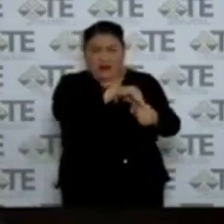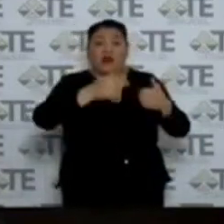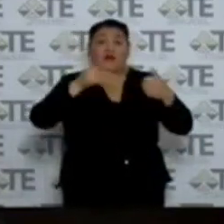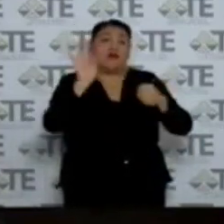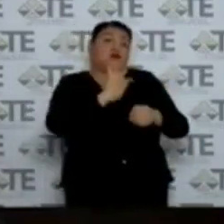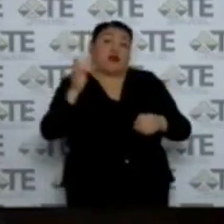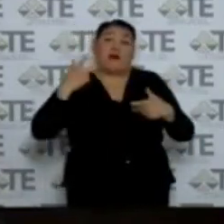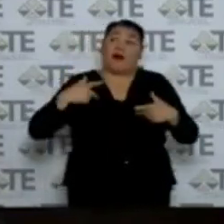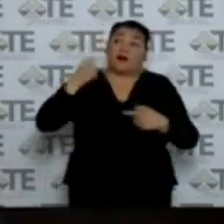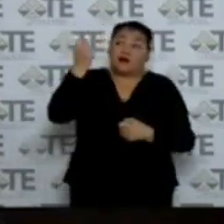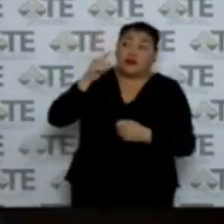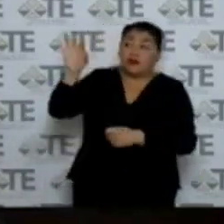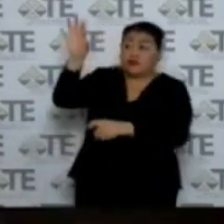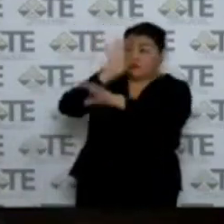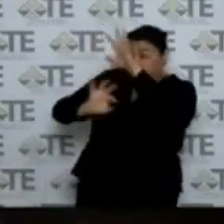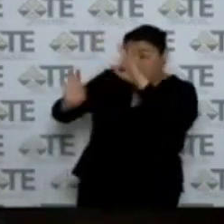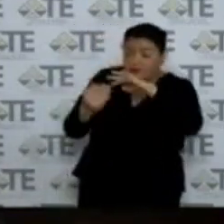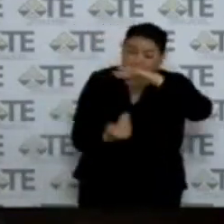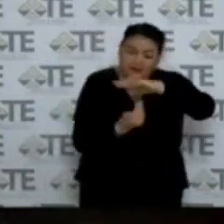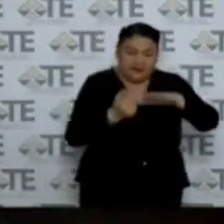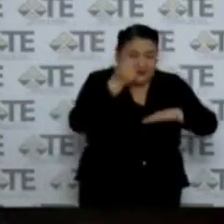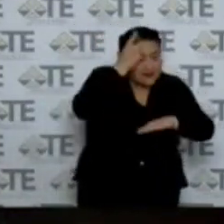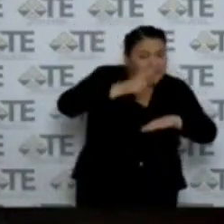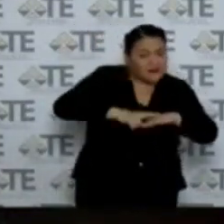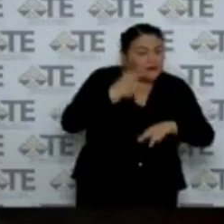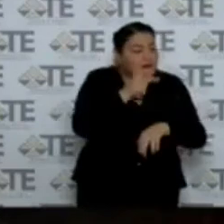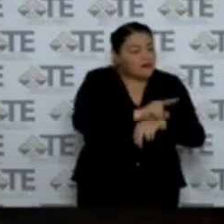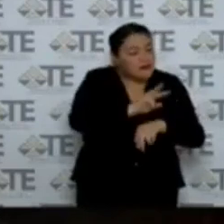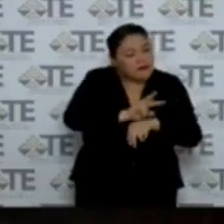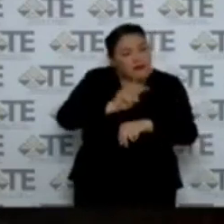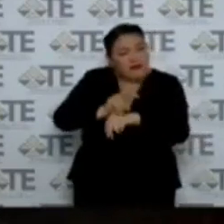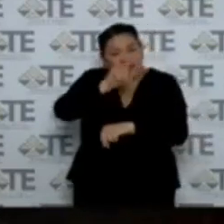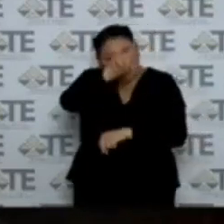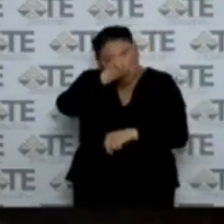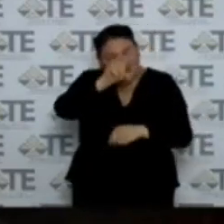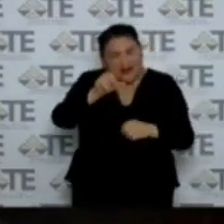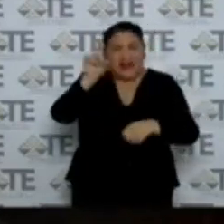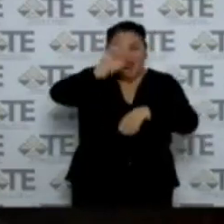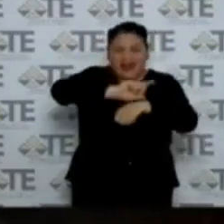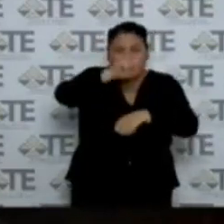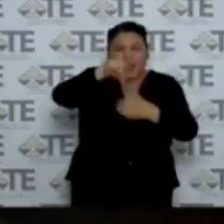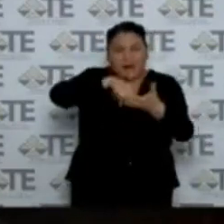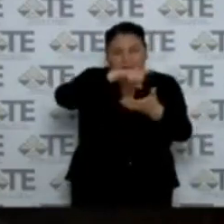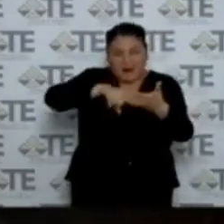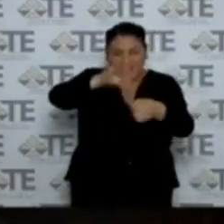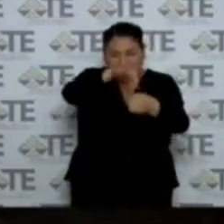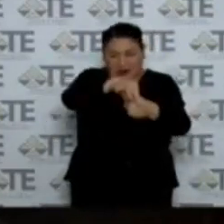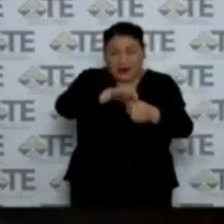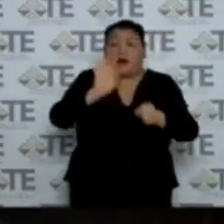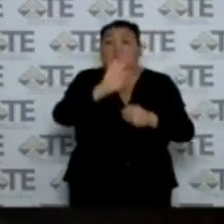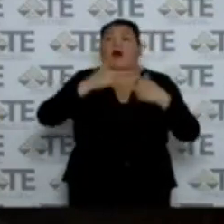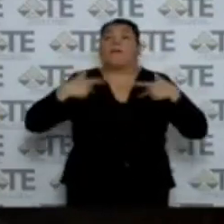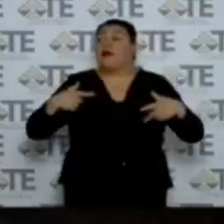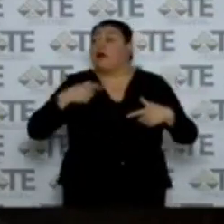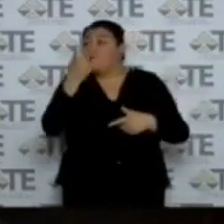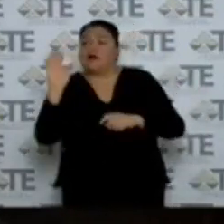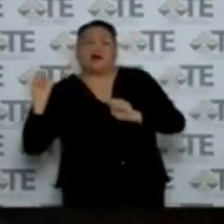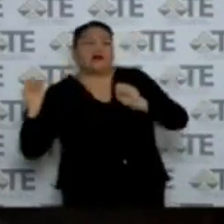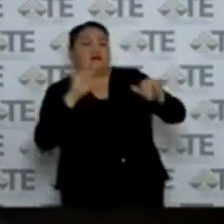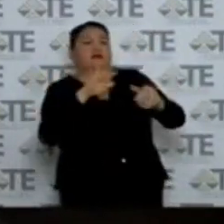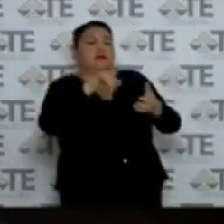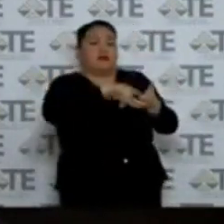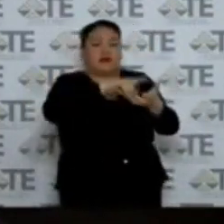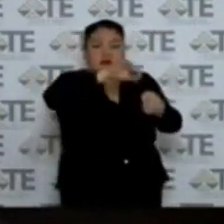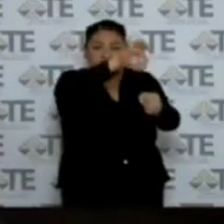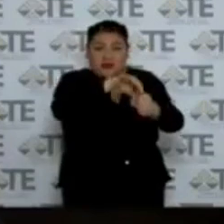casilla, y ni hablar que el día de la elección, pues aquel que no salga a votar, que